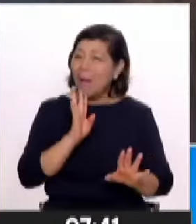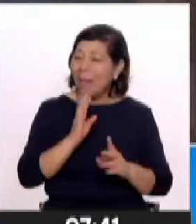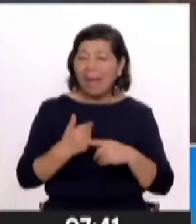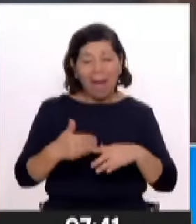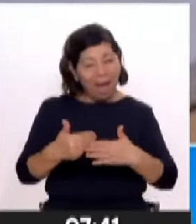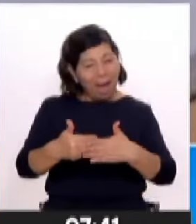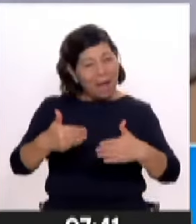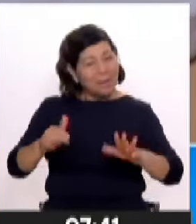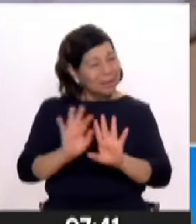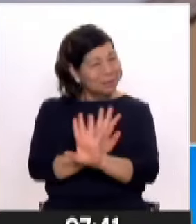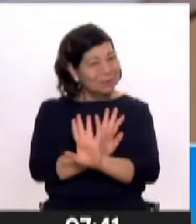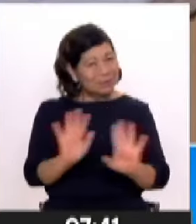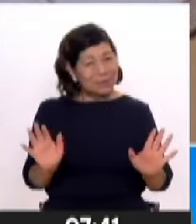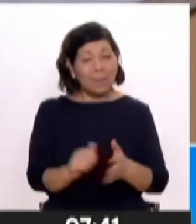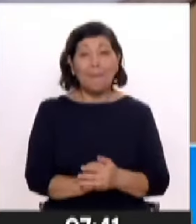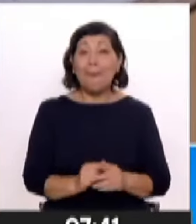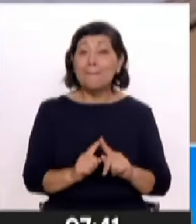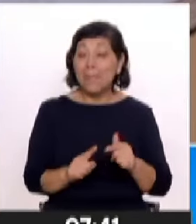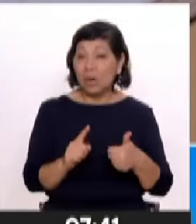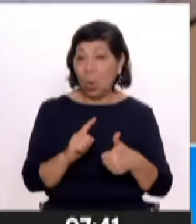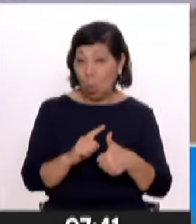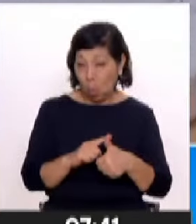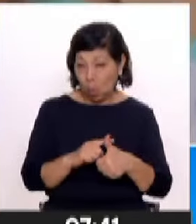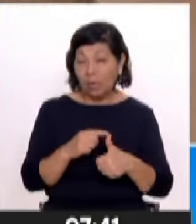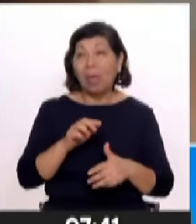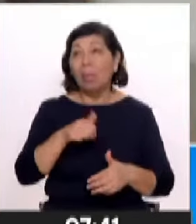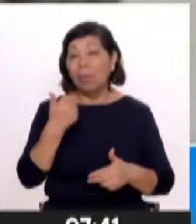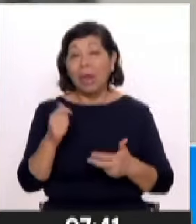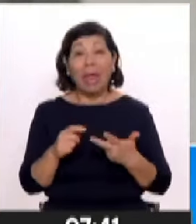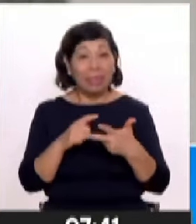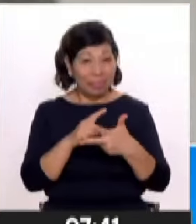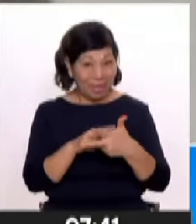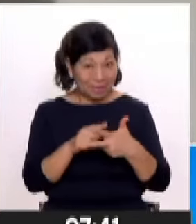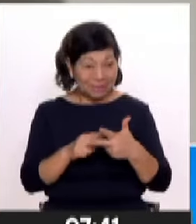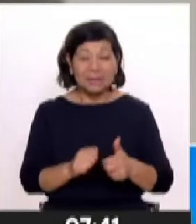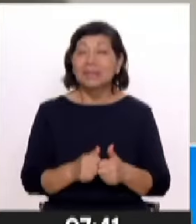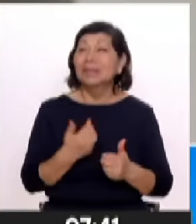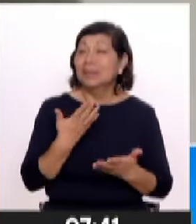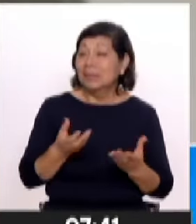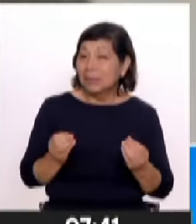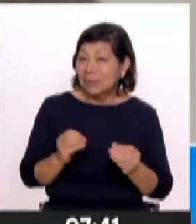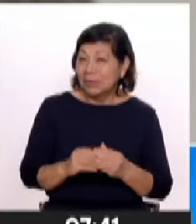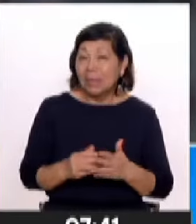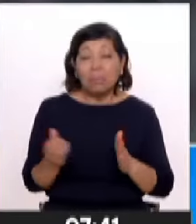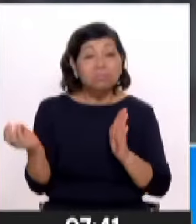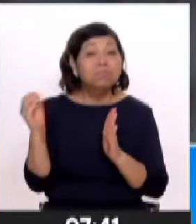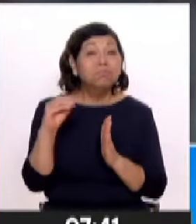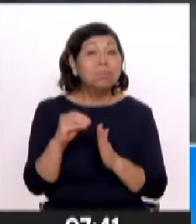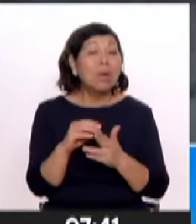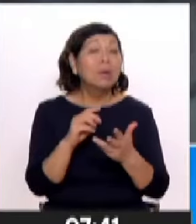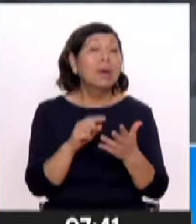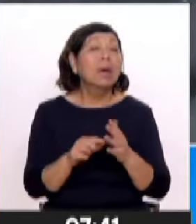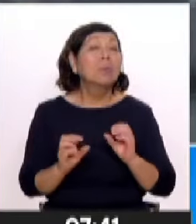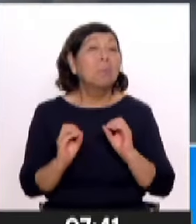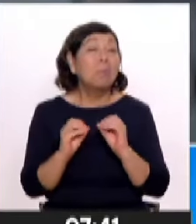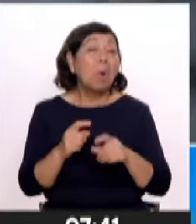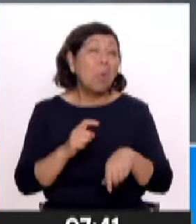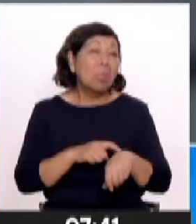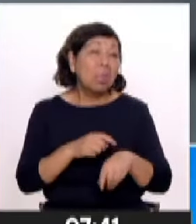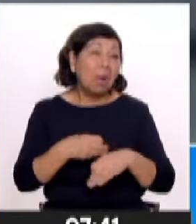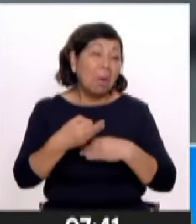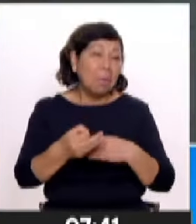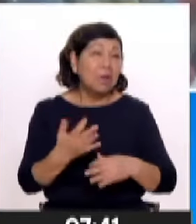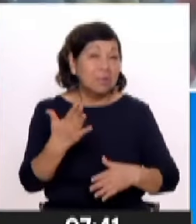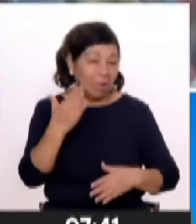Pero sobre el 1, sobre el 3 y sobre la tercera disposición complementaria, te voy a dar un plazo